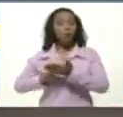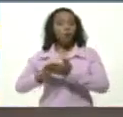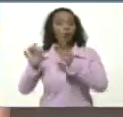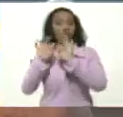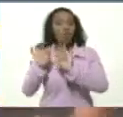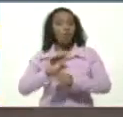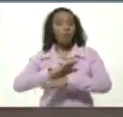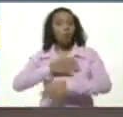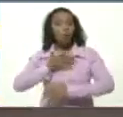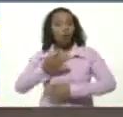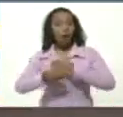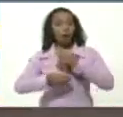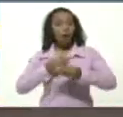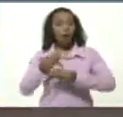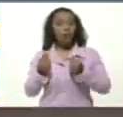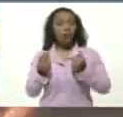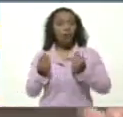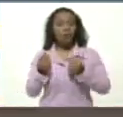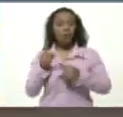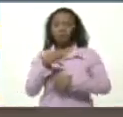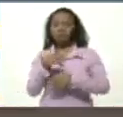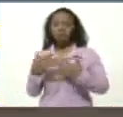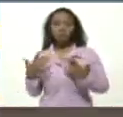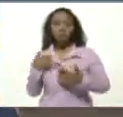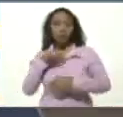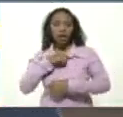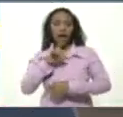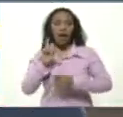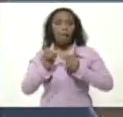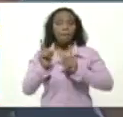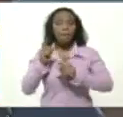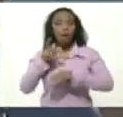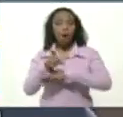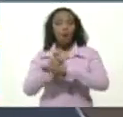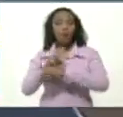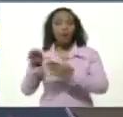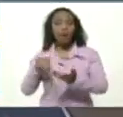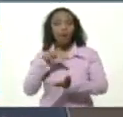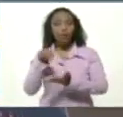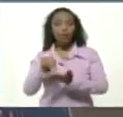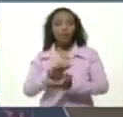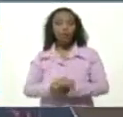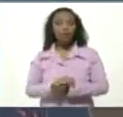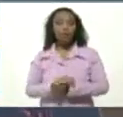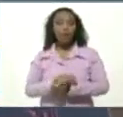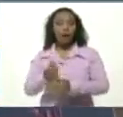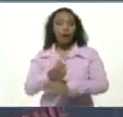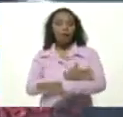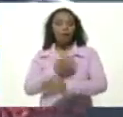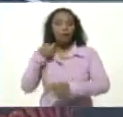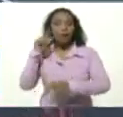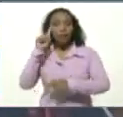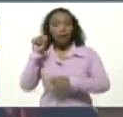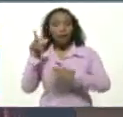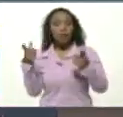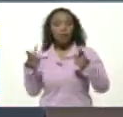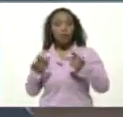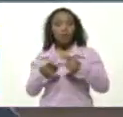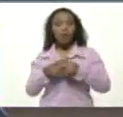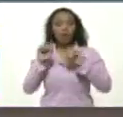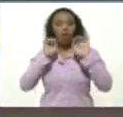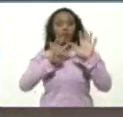poder generar riqueza, sino que dependíamos solo de pedírselo al gobierno nacional. ante esta situación que ha disminuido el 99%